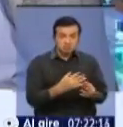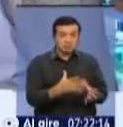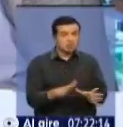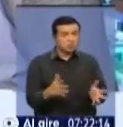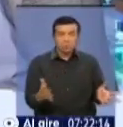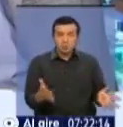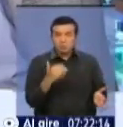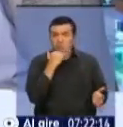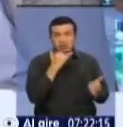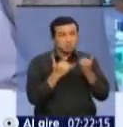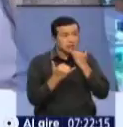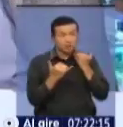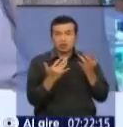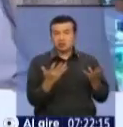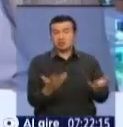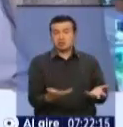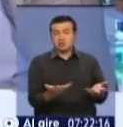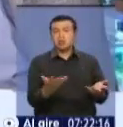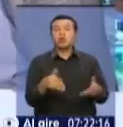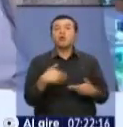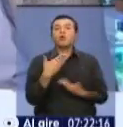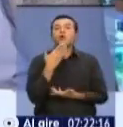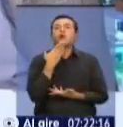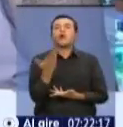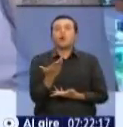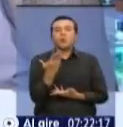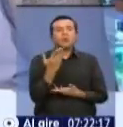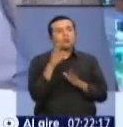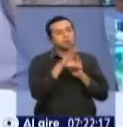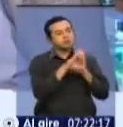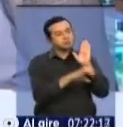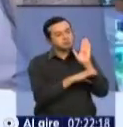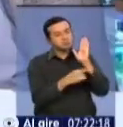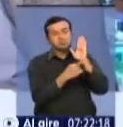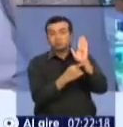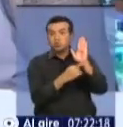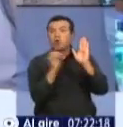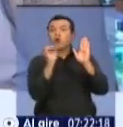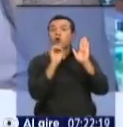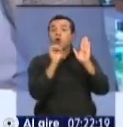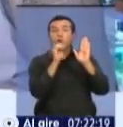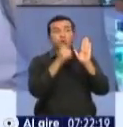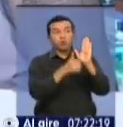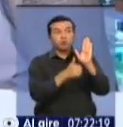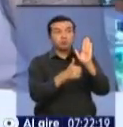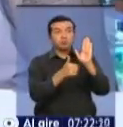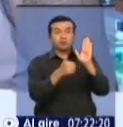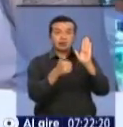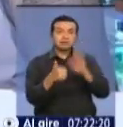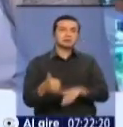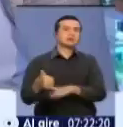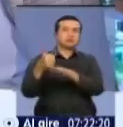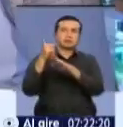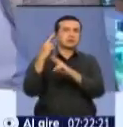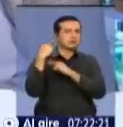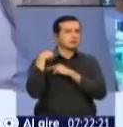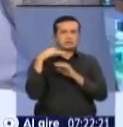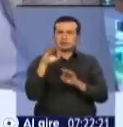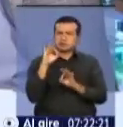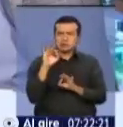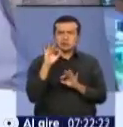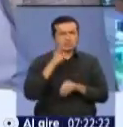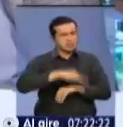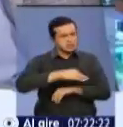puede ejecutar. ¿Cómo entonces establecemos una constitución o una función que realmente sea eficaz y eficiente y